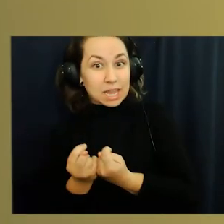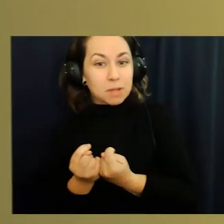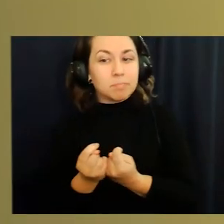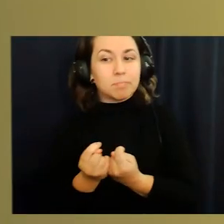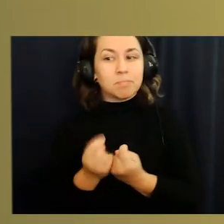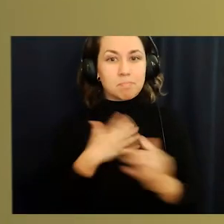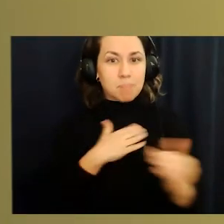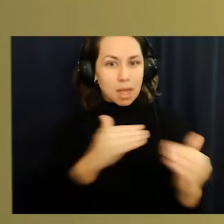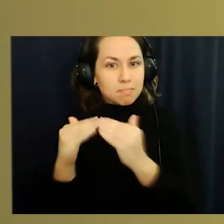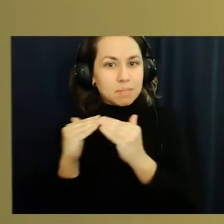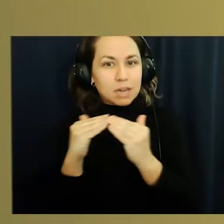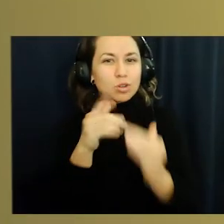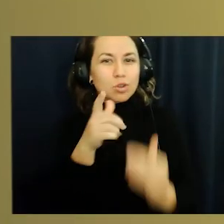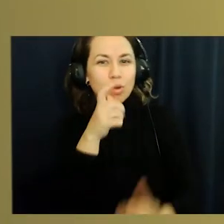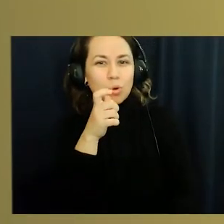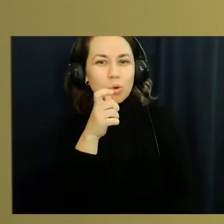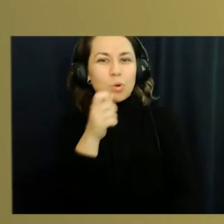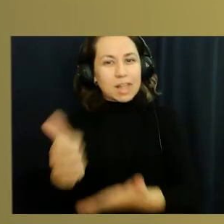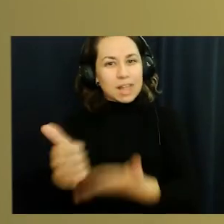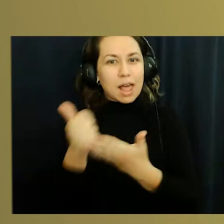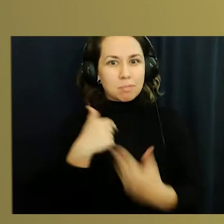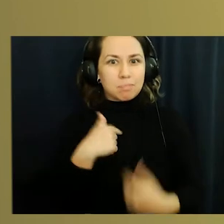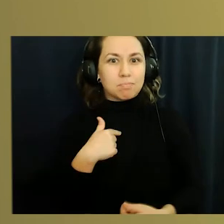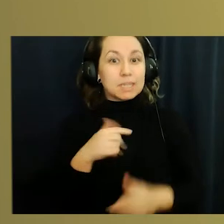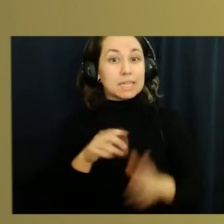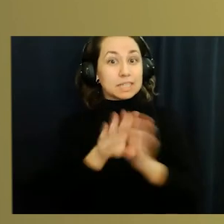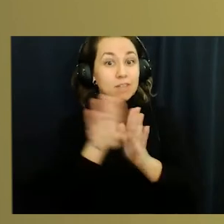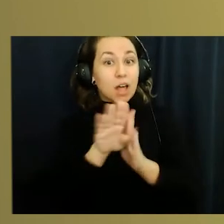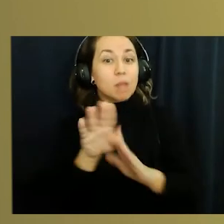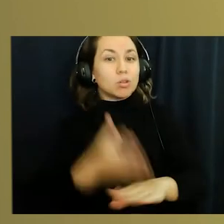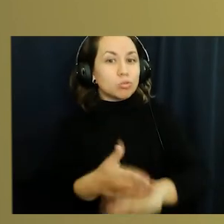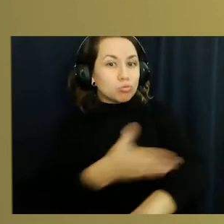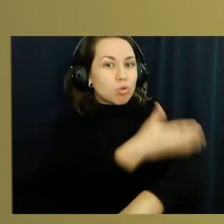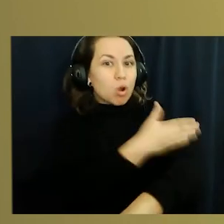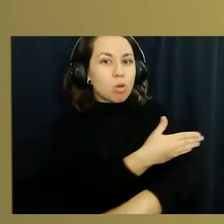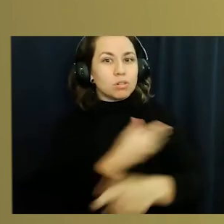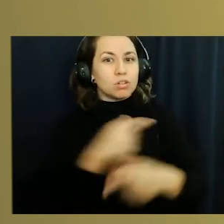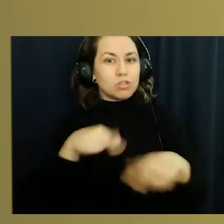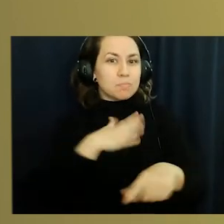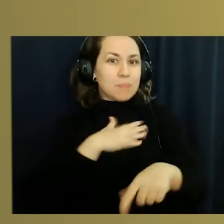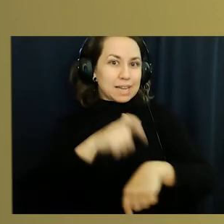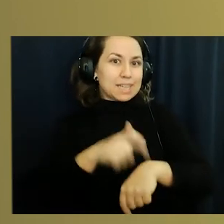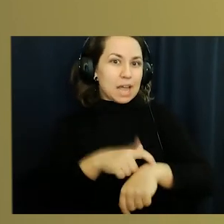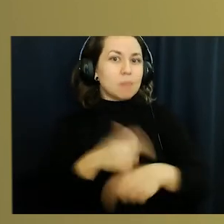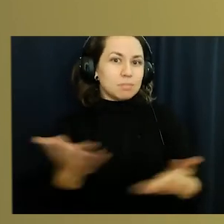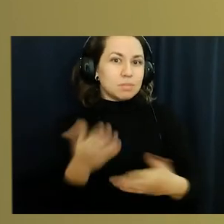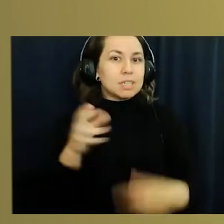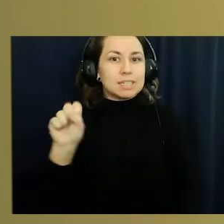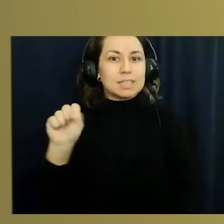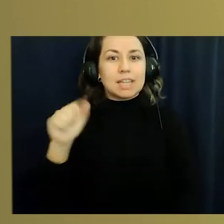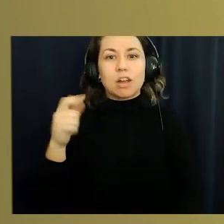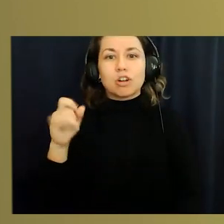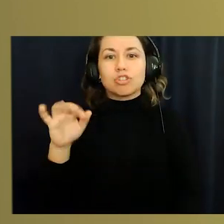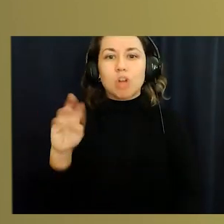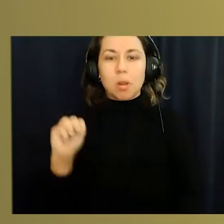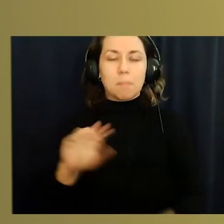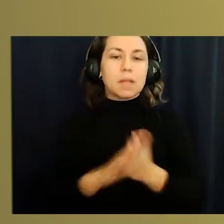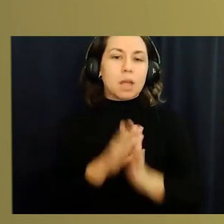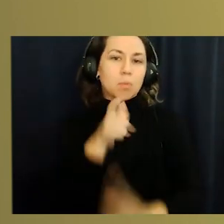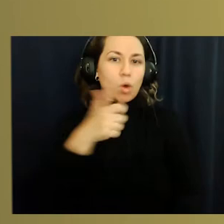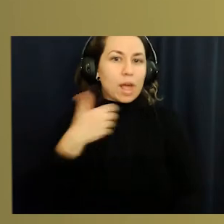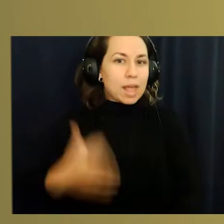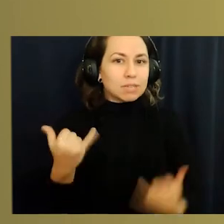Quiero agradecer a mis padres, mis amigos, mis compañeros que me han ayudado en mi tiempo en Segerstrom para ser la persona que soy